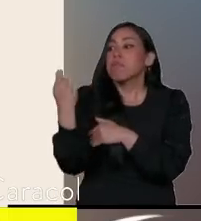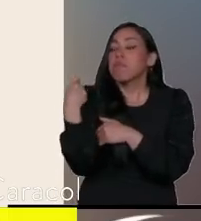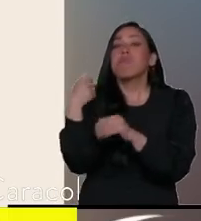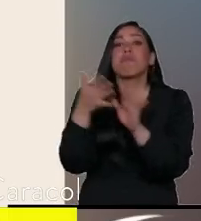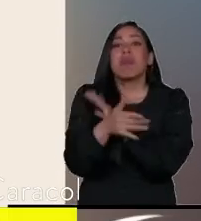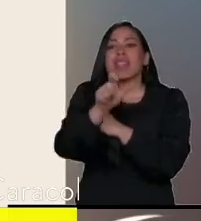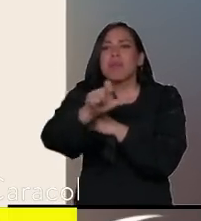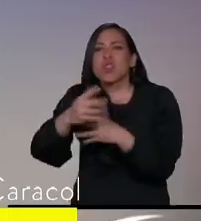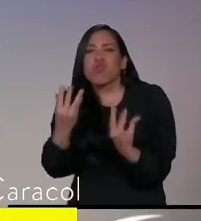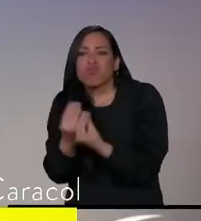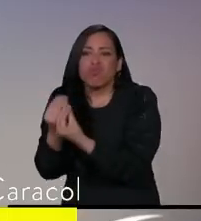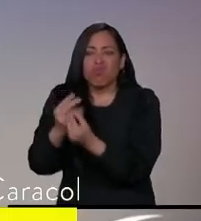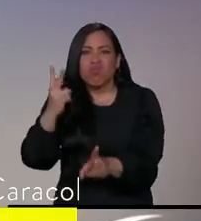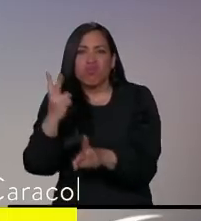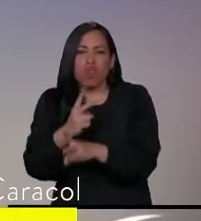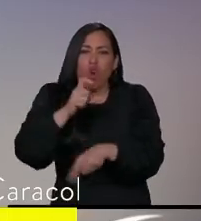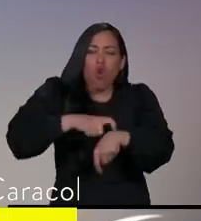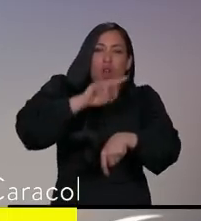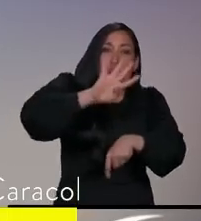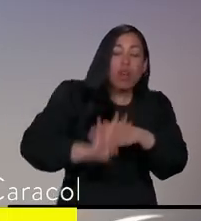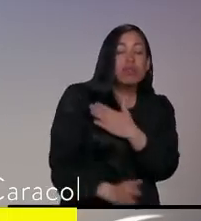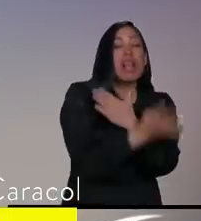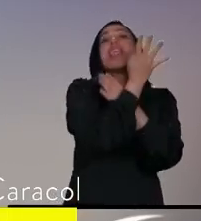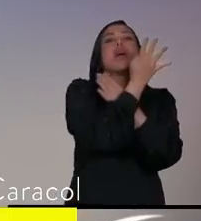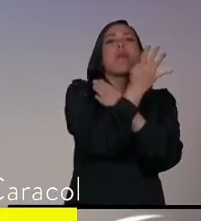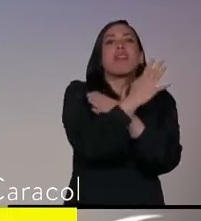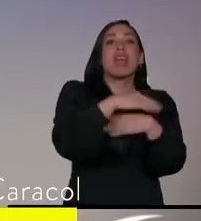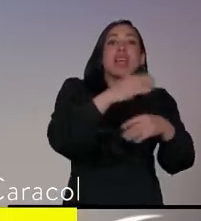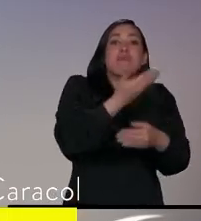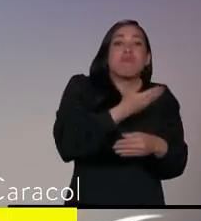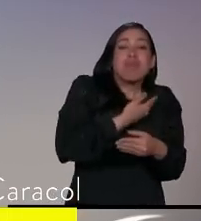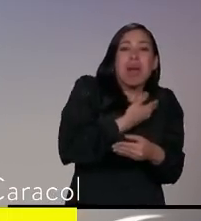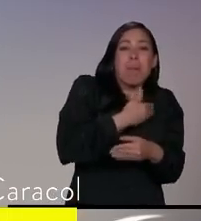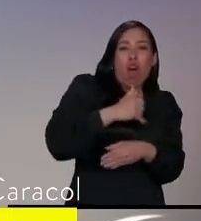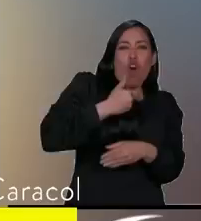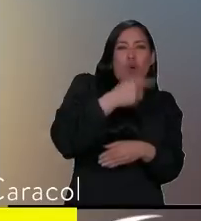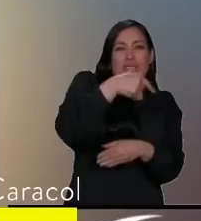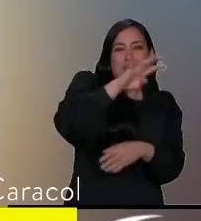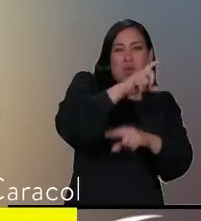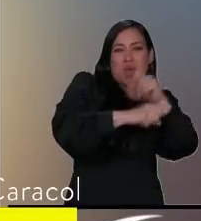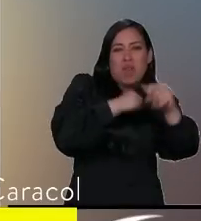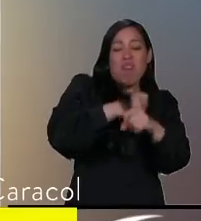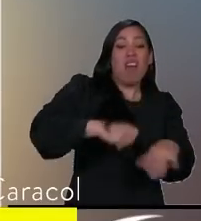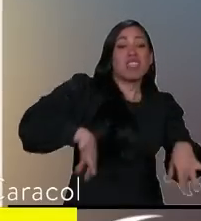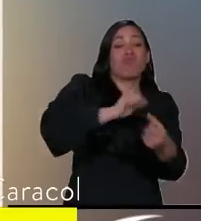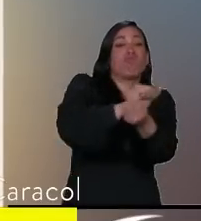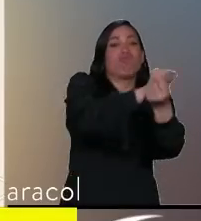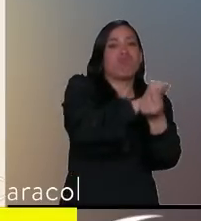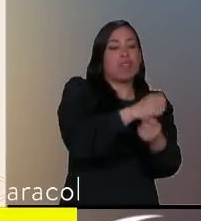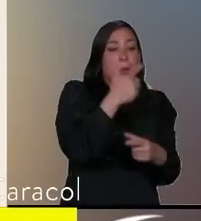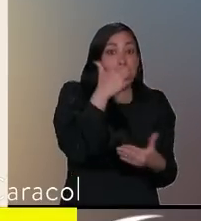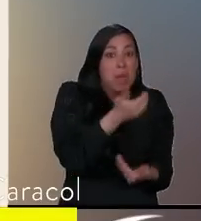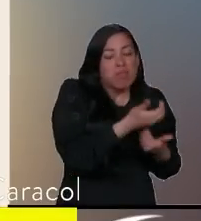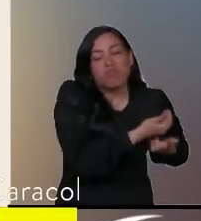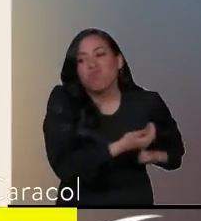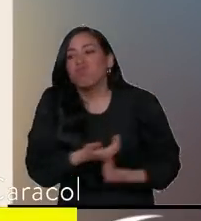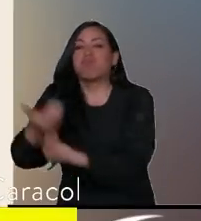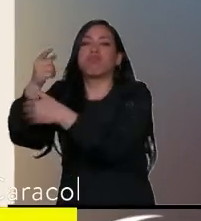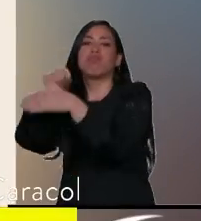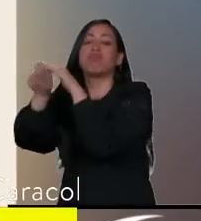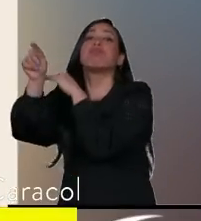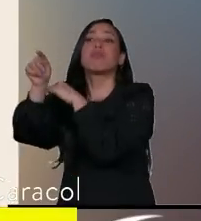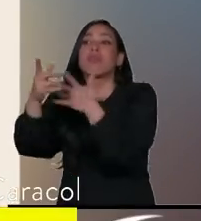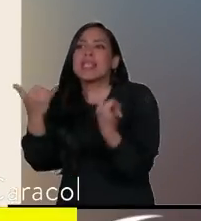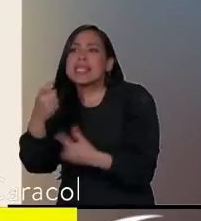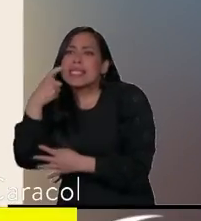criminales que llegaron hasta su casa a las 4 de la madrugada, amordazaron a su joven madre de 19 años y se llevaron al bebé. Desde entonces